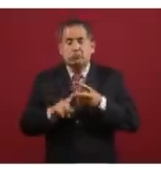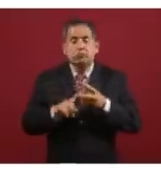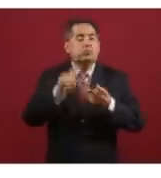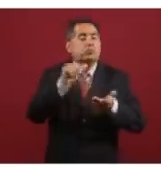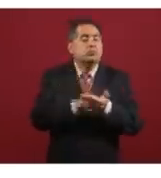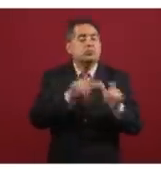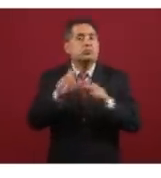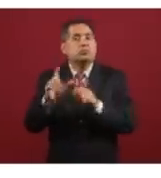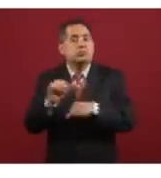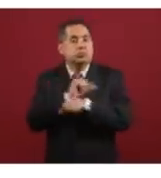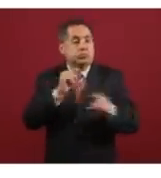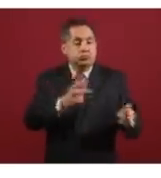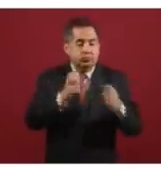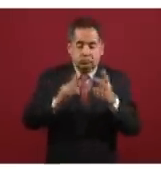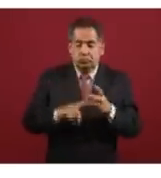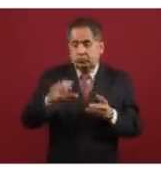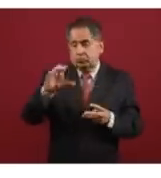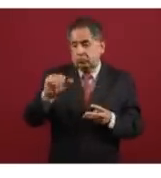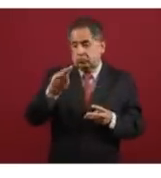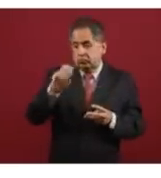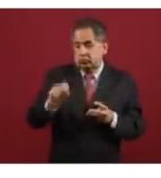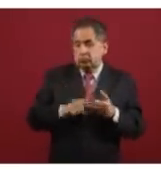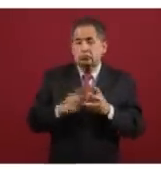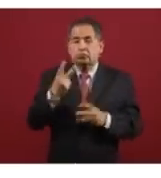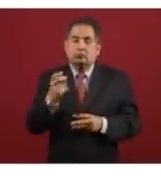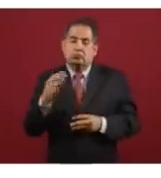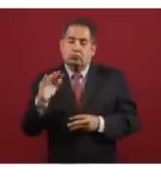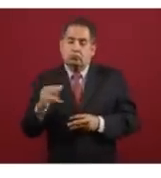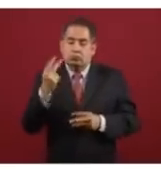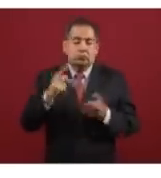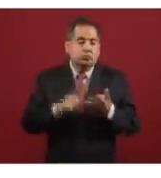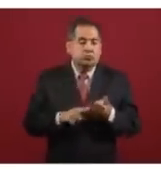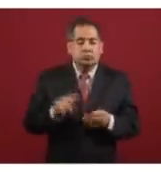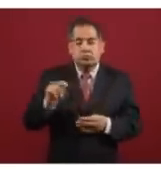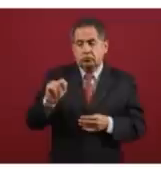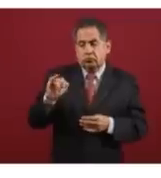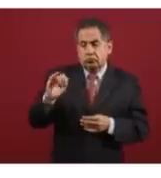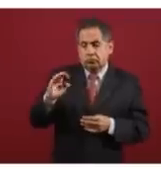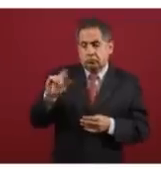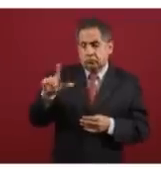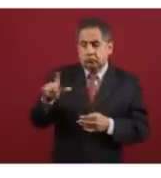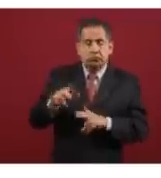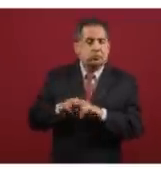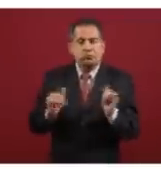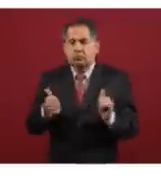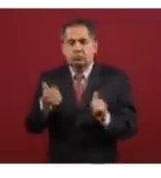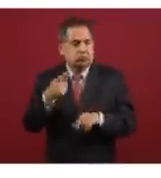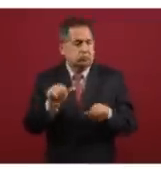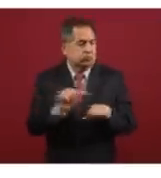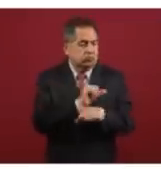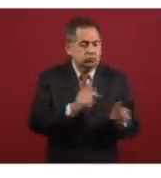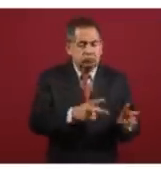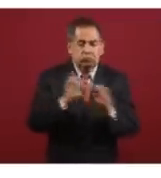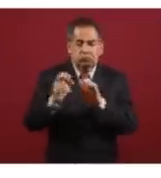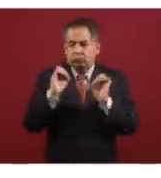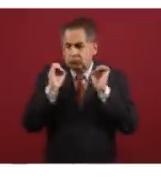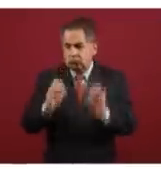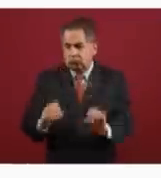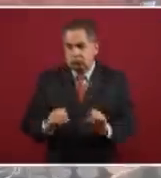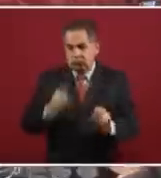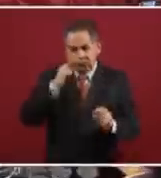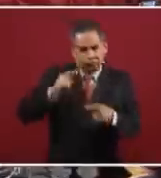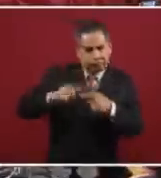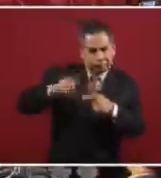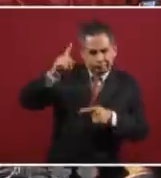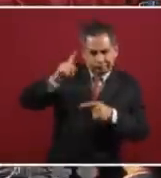vehículos. Los Cabos, por ejemplo, 252. Y Tikul, ningún robo de vehículos.